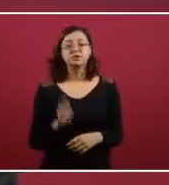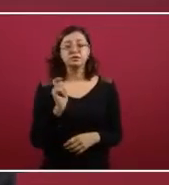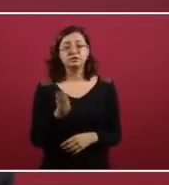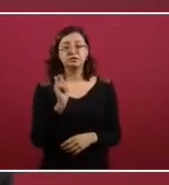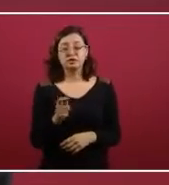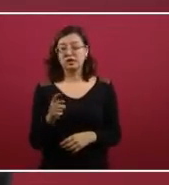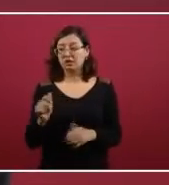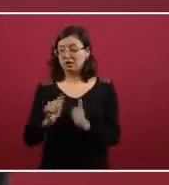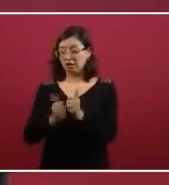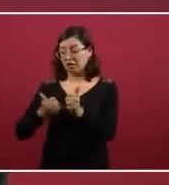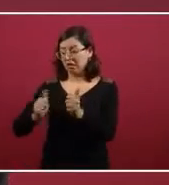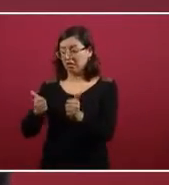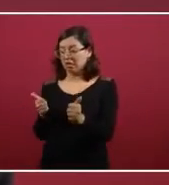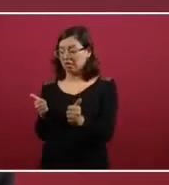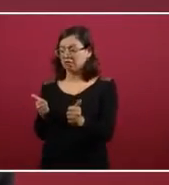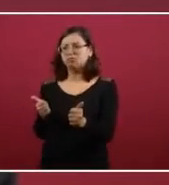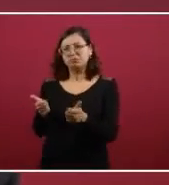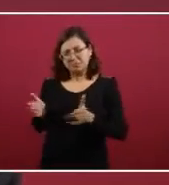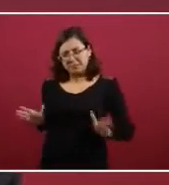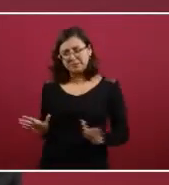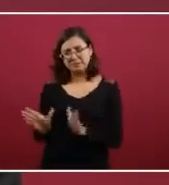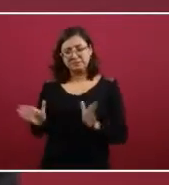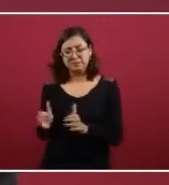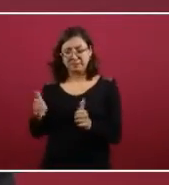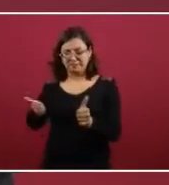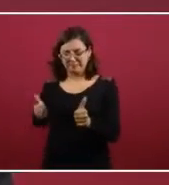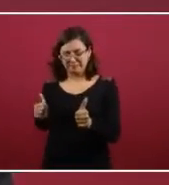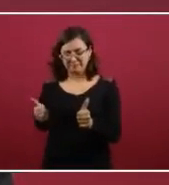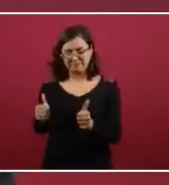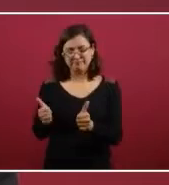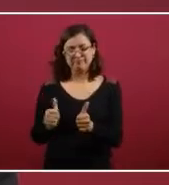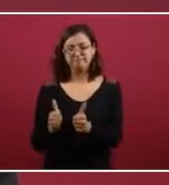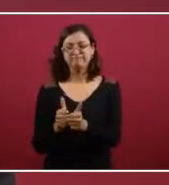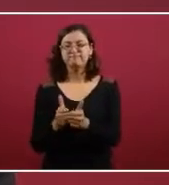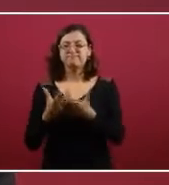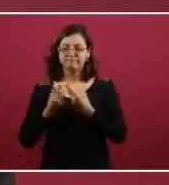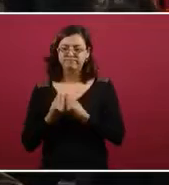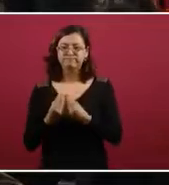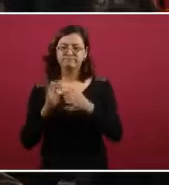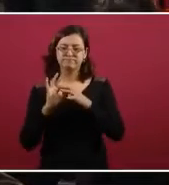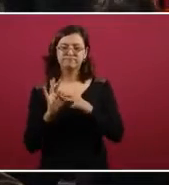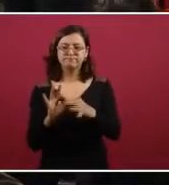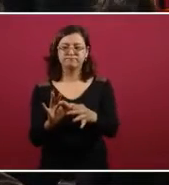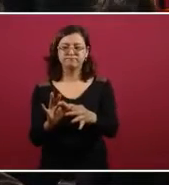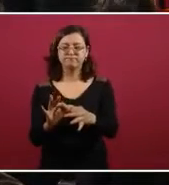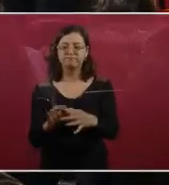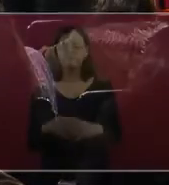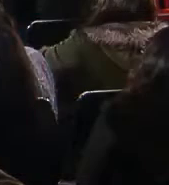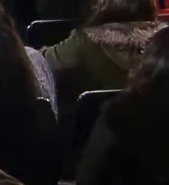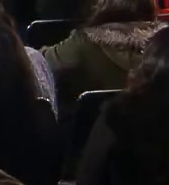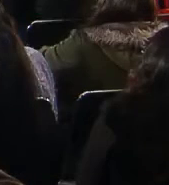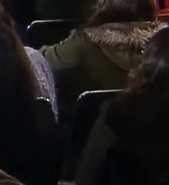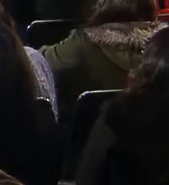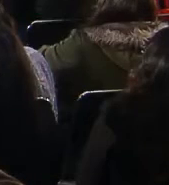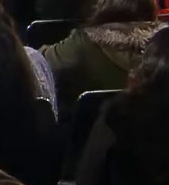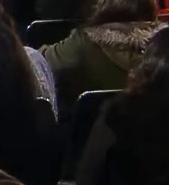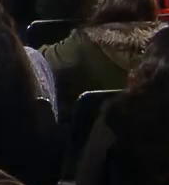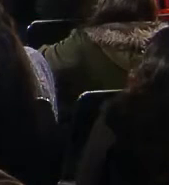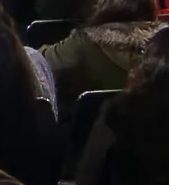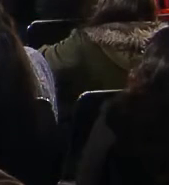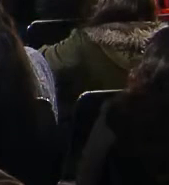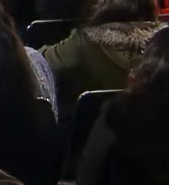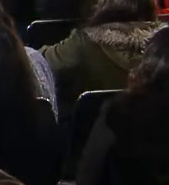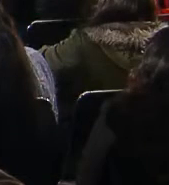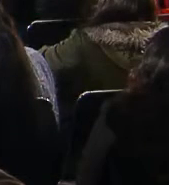quedó atrás para que se empareje y caminemos todos juntos. Eso también es